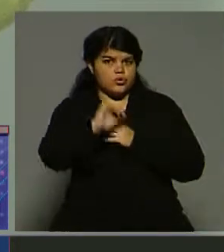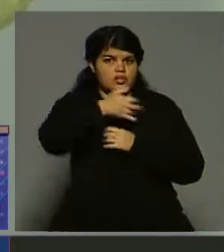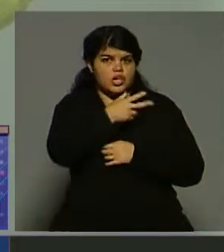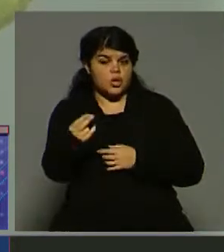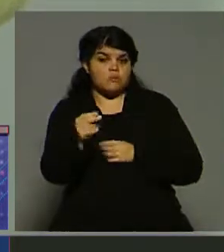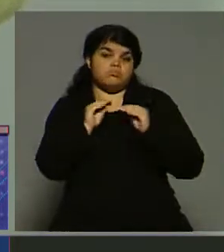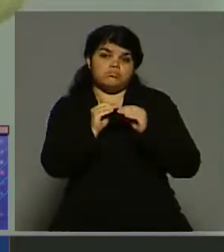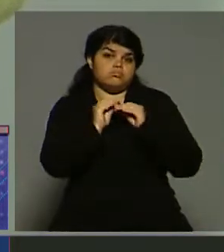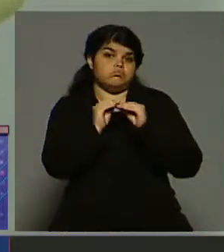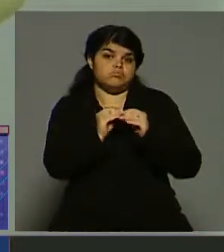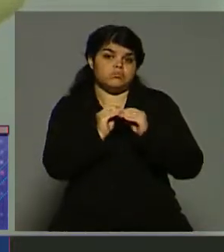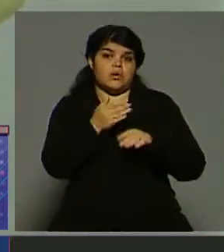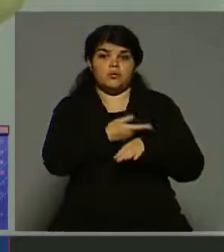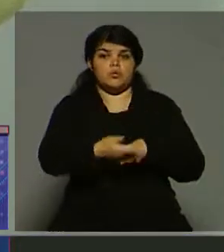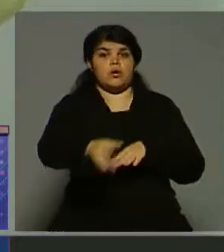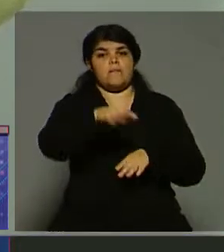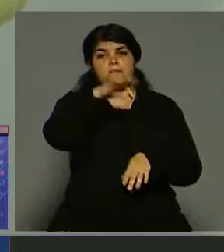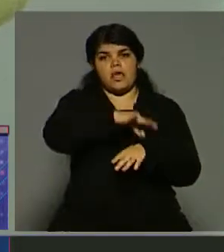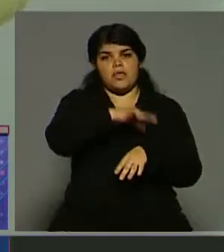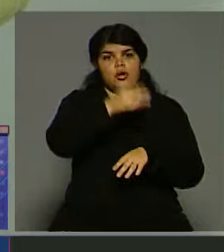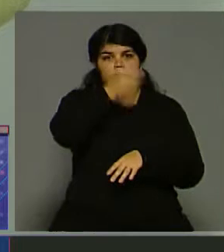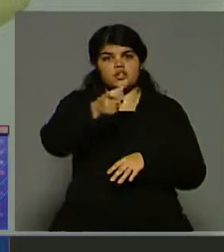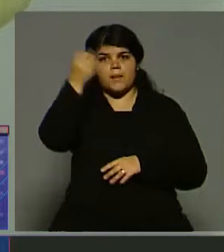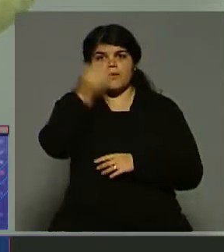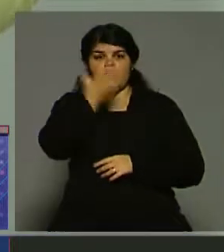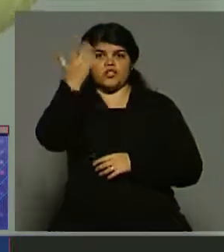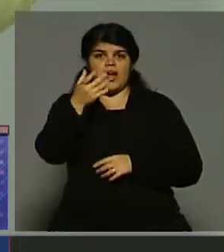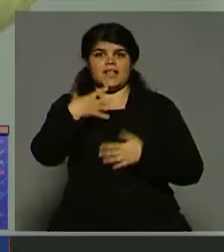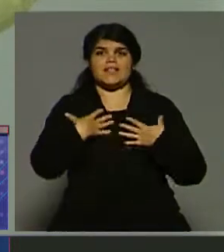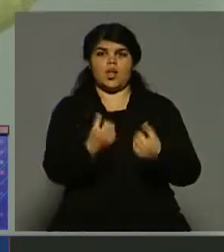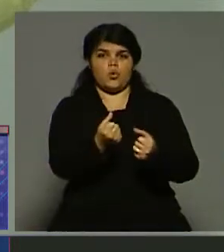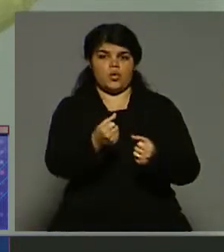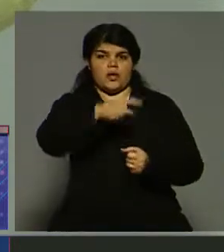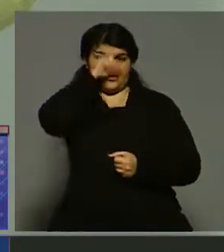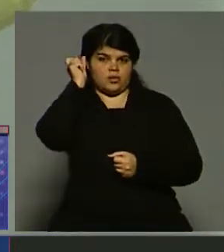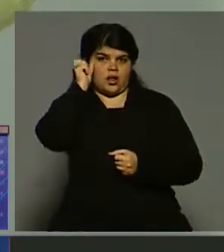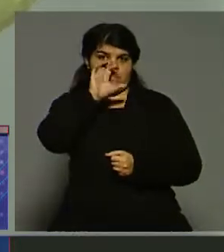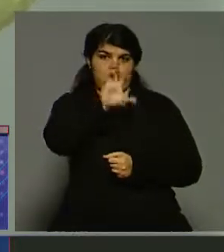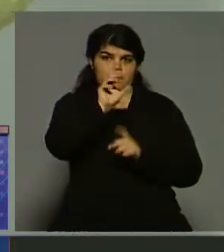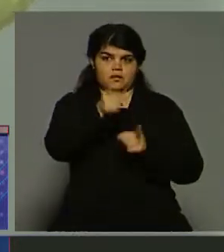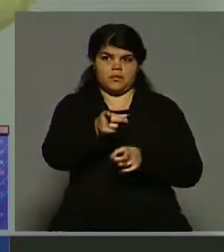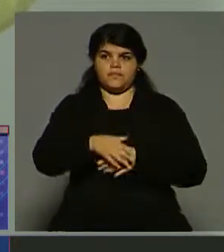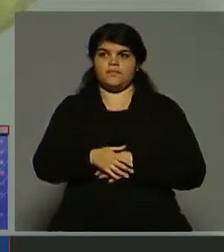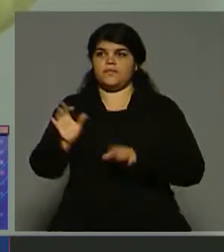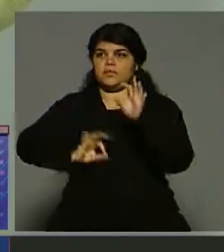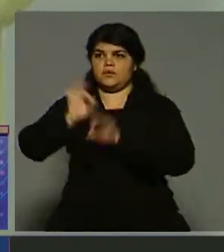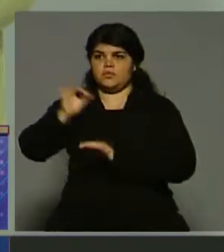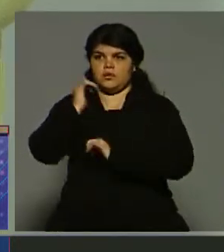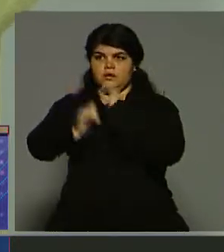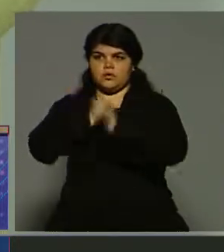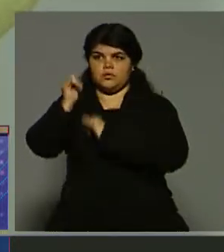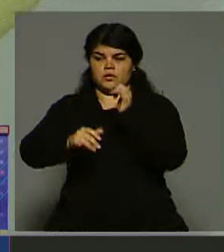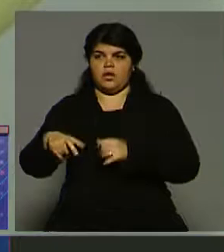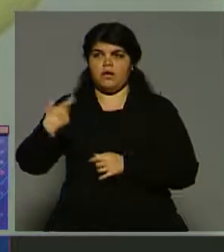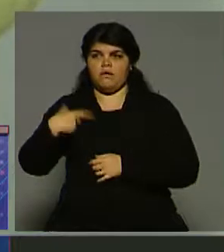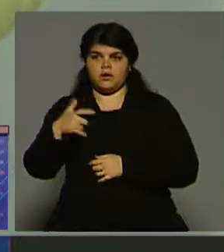está debatiendo en cuanto a los médicos y a los profesionales que se ocupan de la salud en la provincia y a nivel nacional también. Recordemos que también el proyecto contempla que las obras sociales